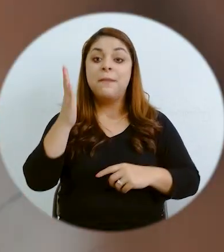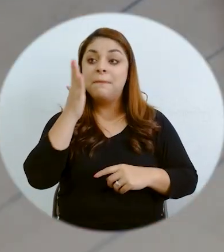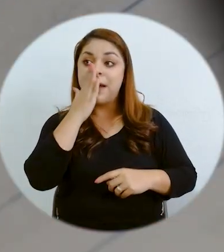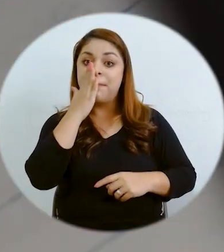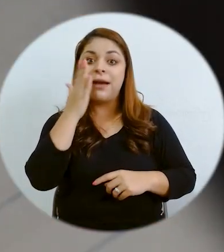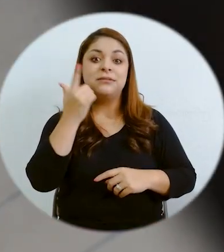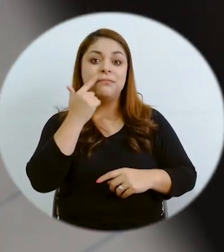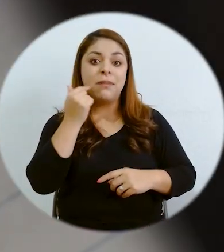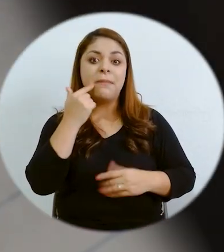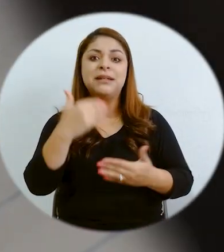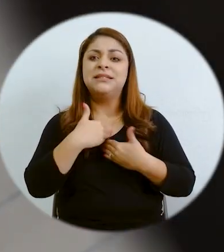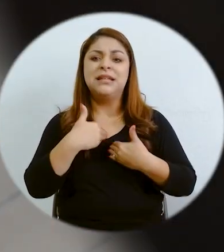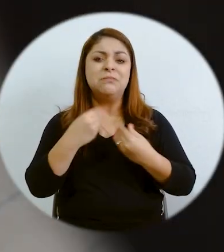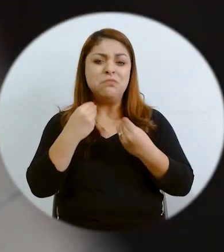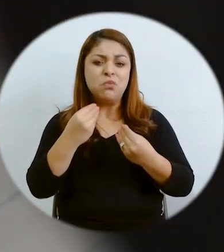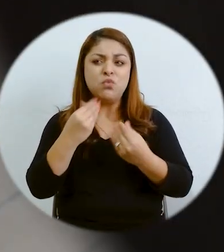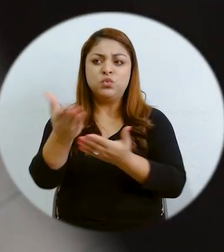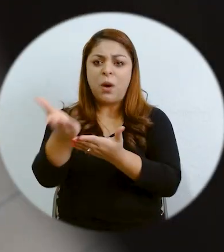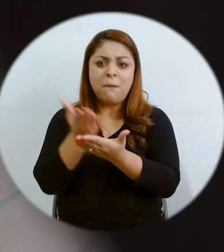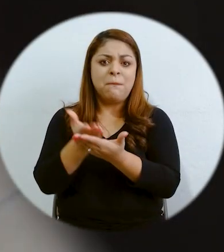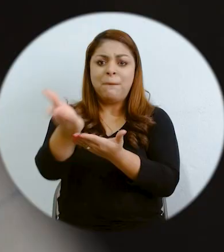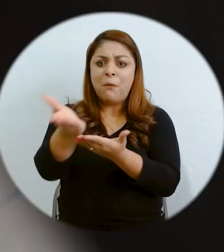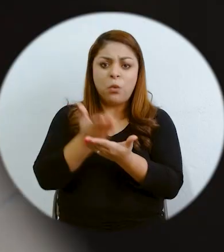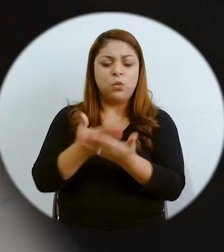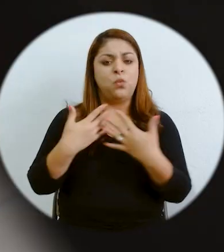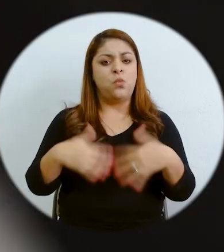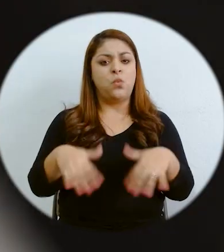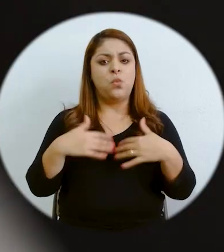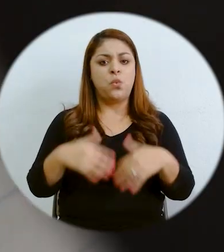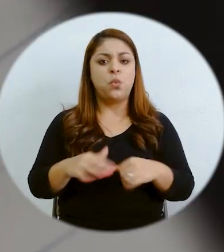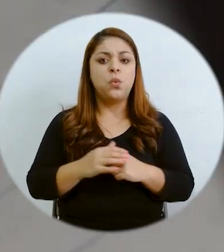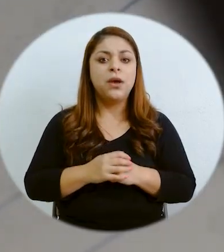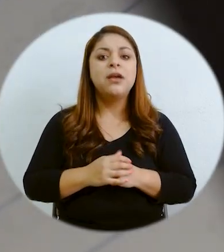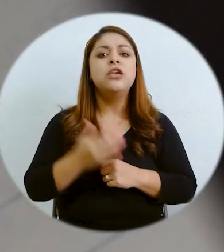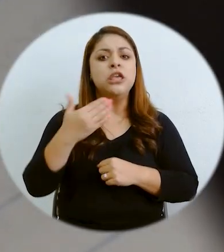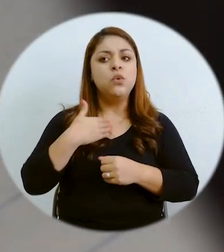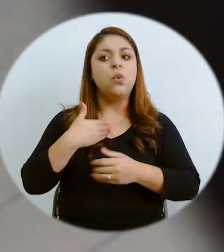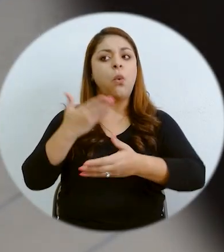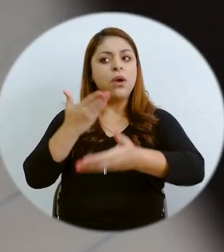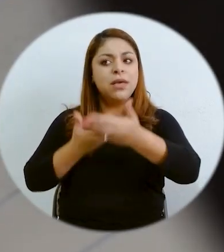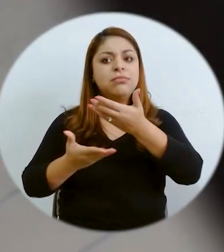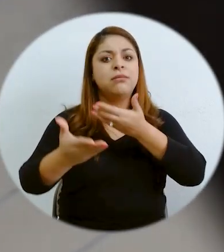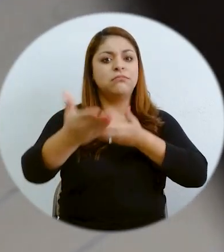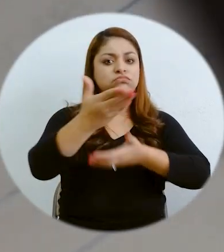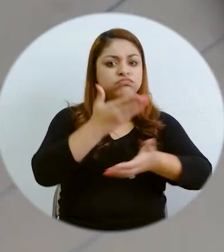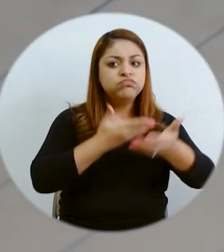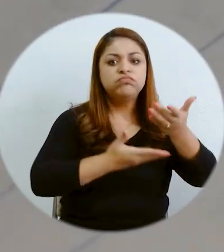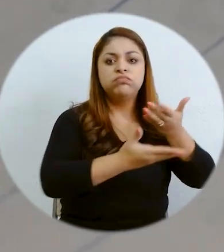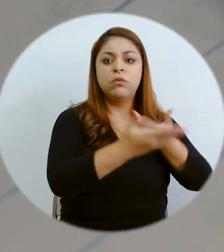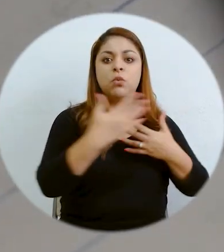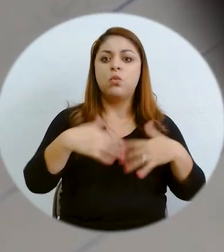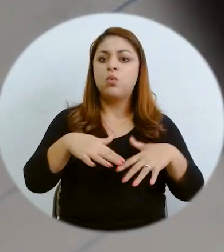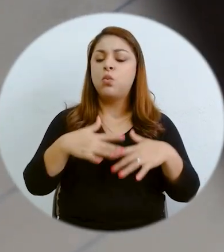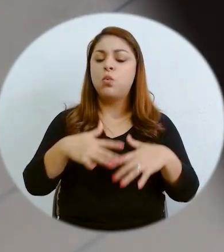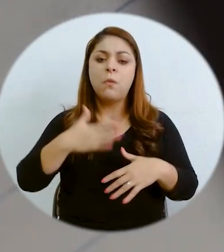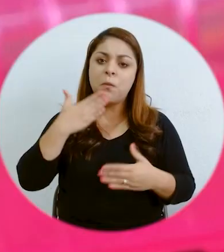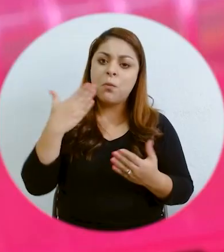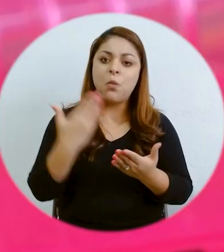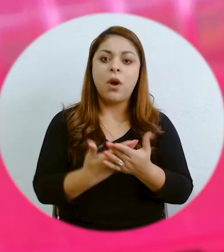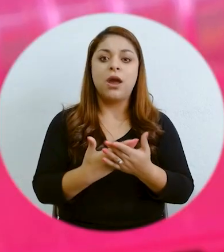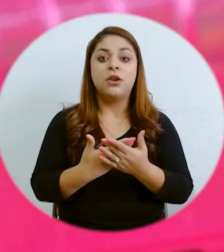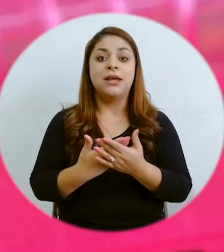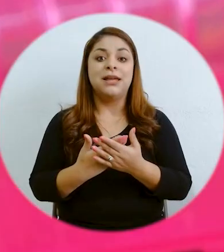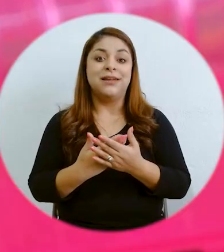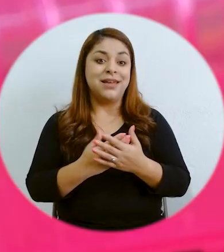mamás y los papás tienen muchísimo que aportar y hasta hubo intercambios muy enriquecedores